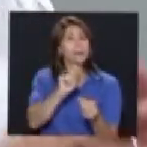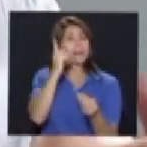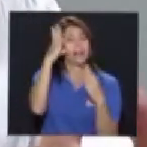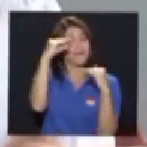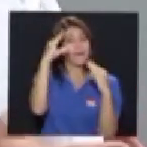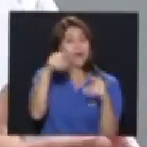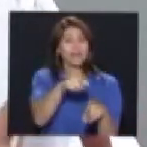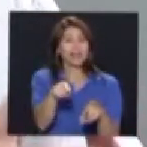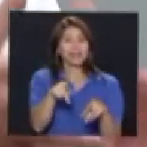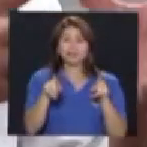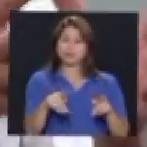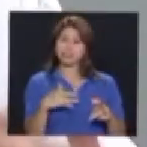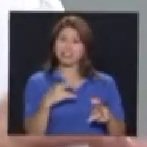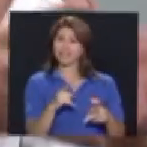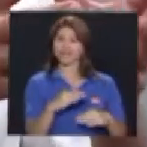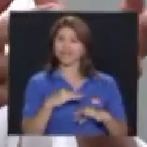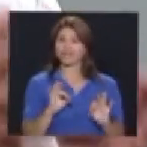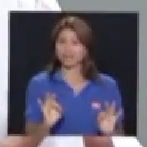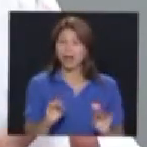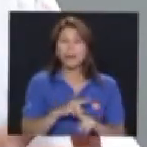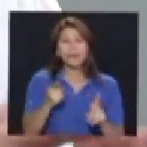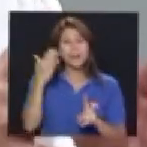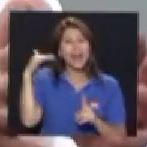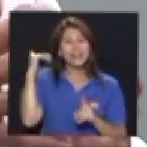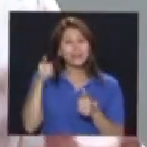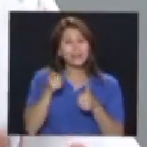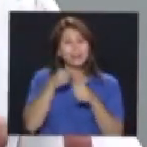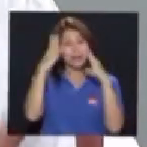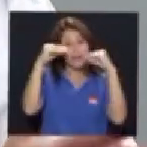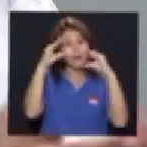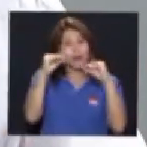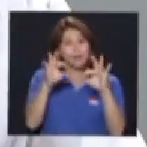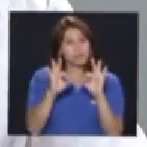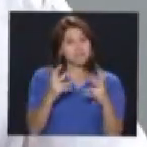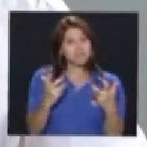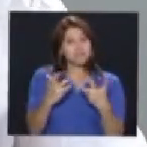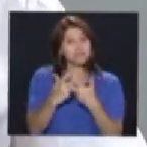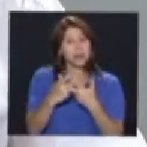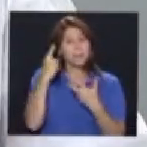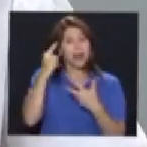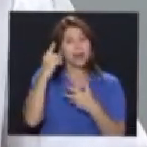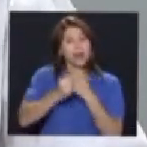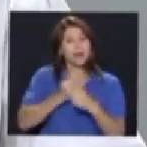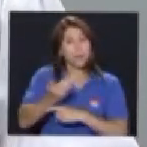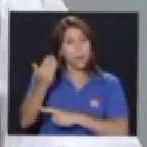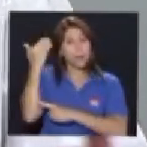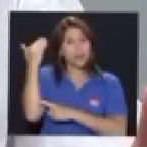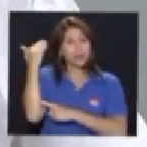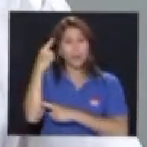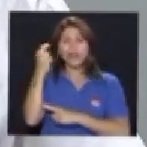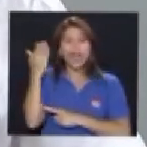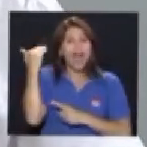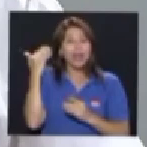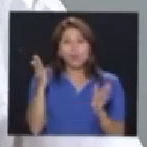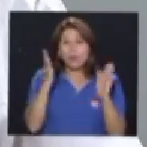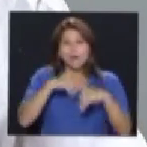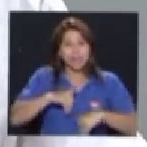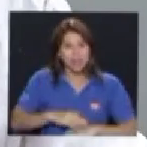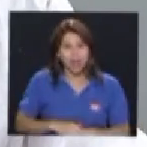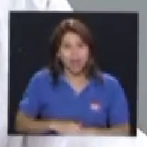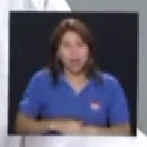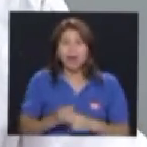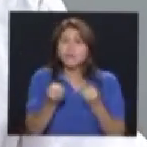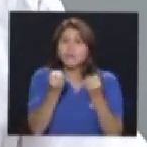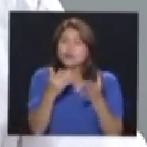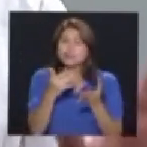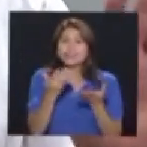Pero ese informe, el primer informe era absolutamente apropiado para el momento, porque no había, se había generado un gran vacío. Miguel decía una cosa que